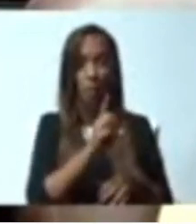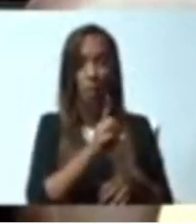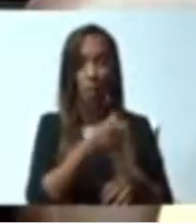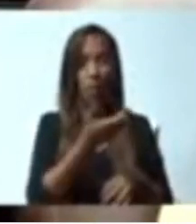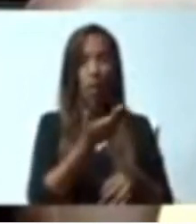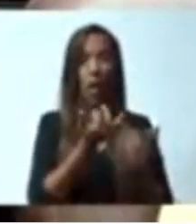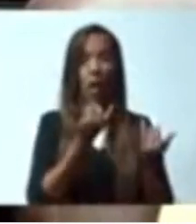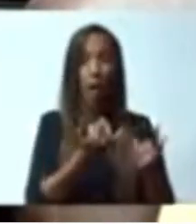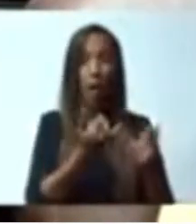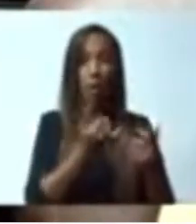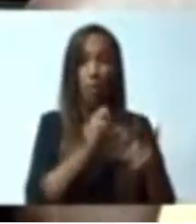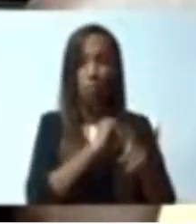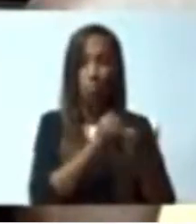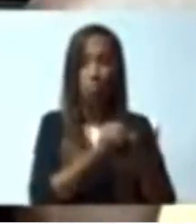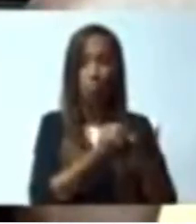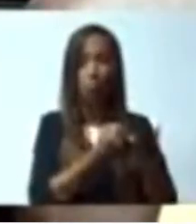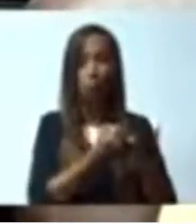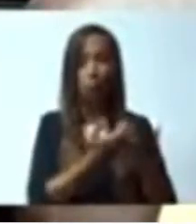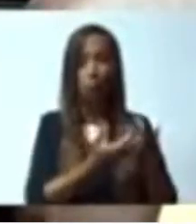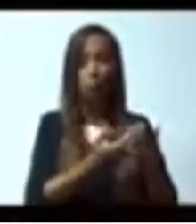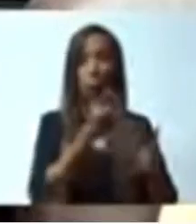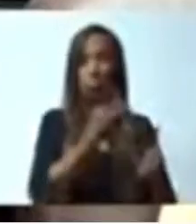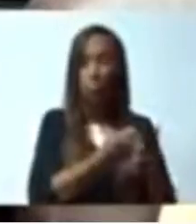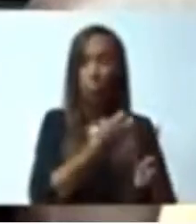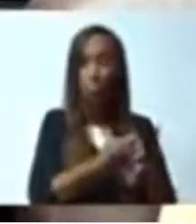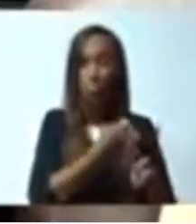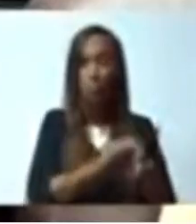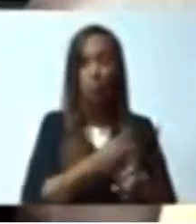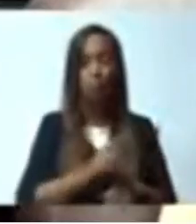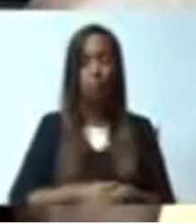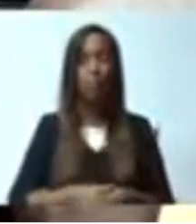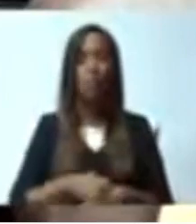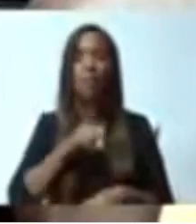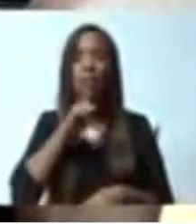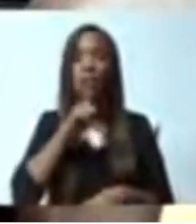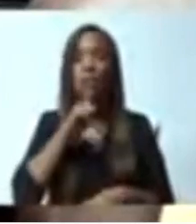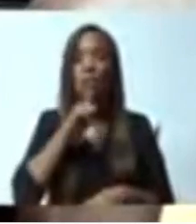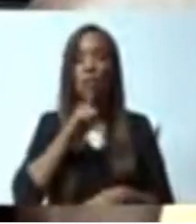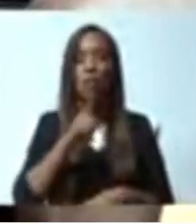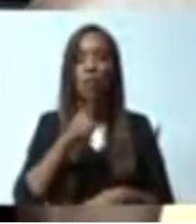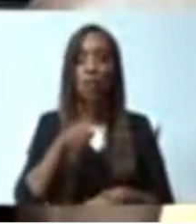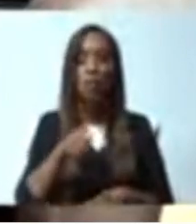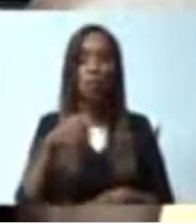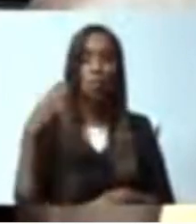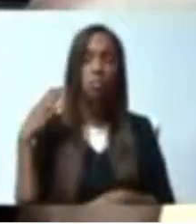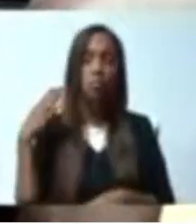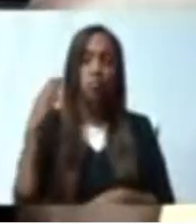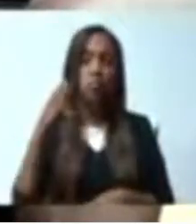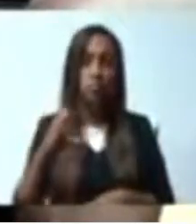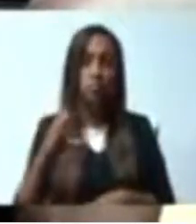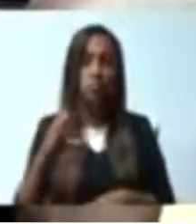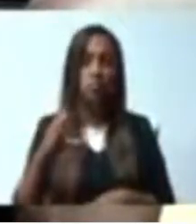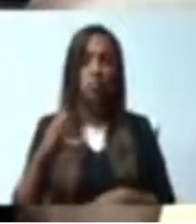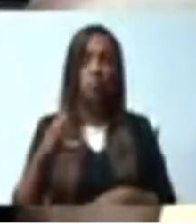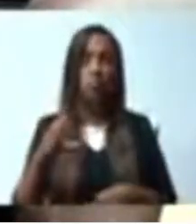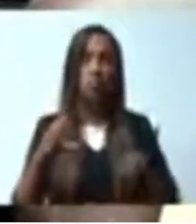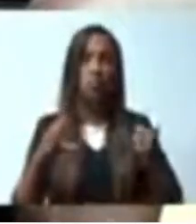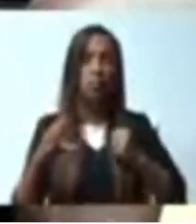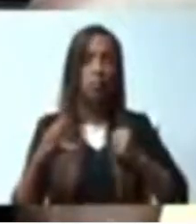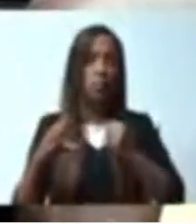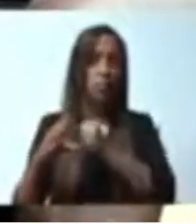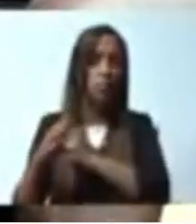comisión especial que fue elegida por el Pleno, designada por el Pleno, elegida por el presidente de la Cámara para eso, y de la cual nosotros formamos